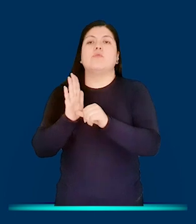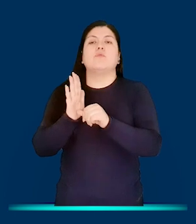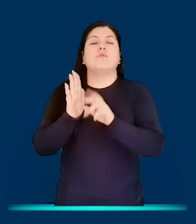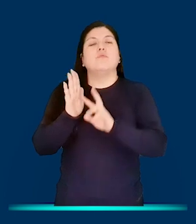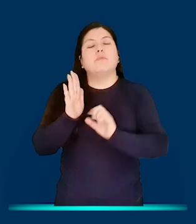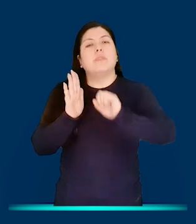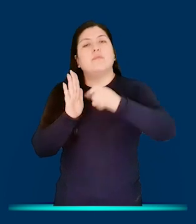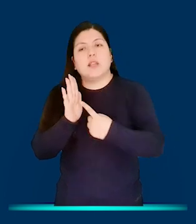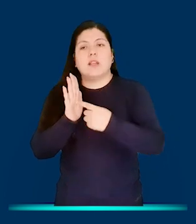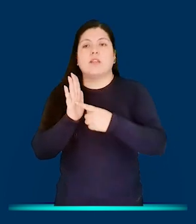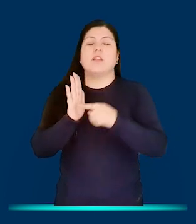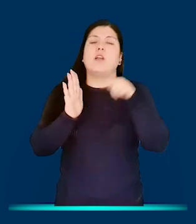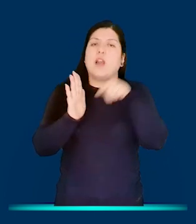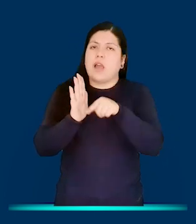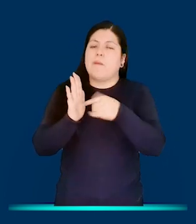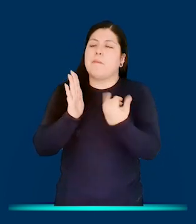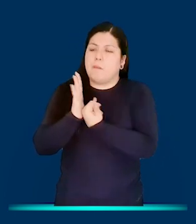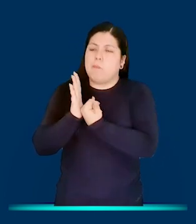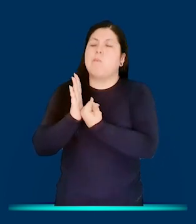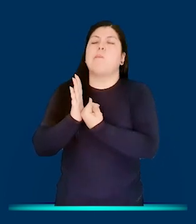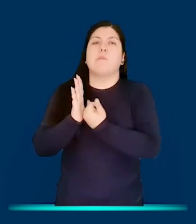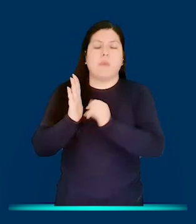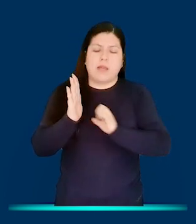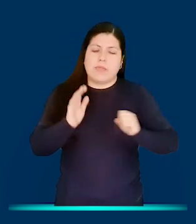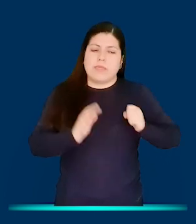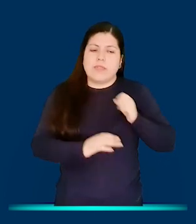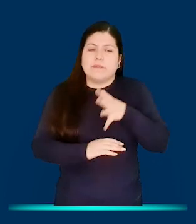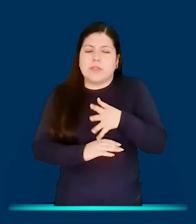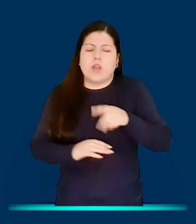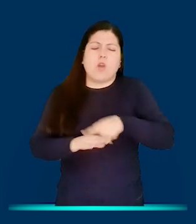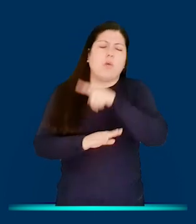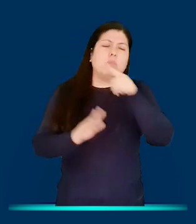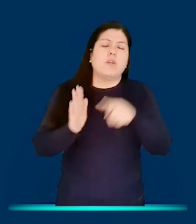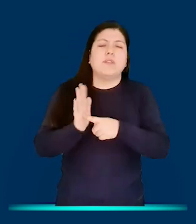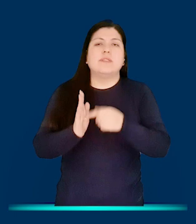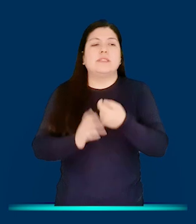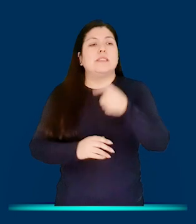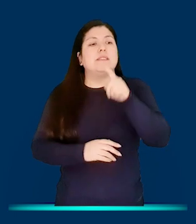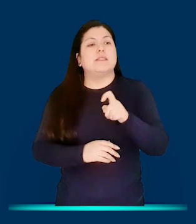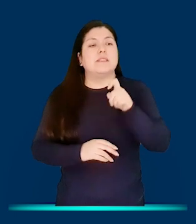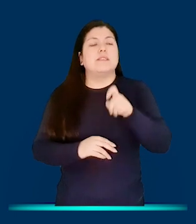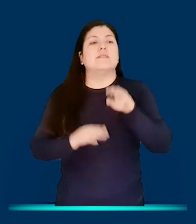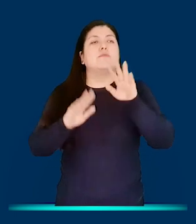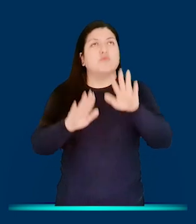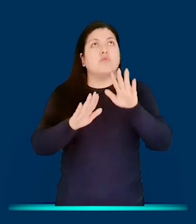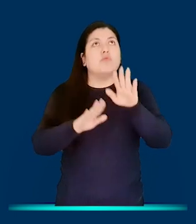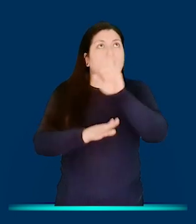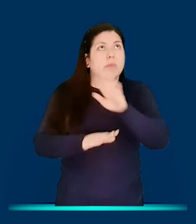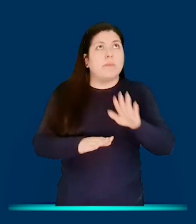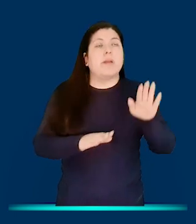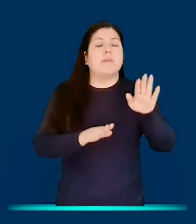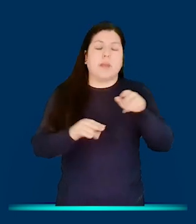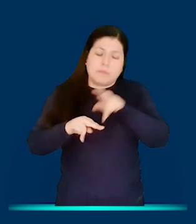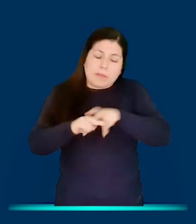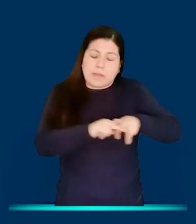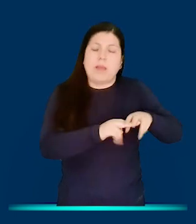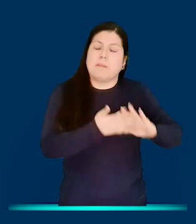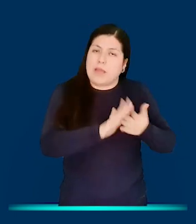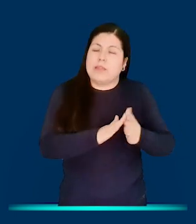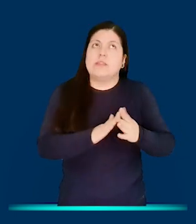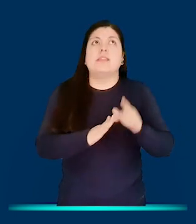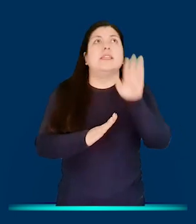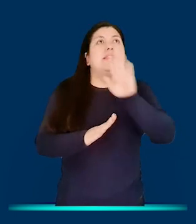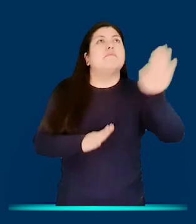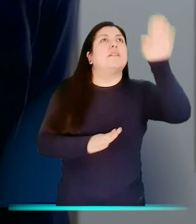artículo transitorio primero del Acto Legislativo 02 de 2021. Ahí están descritas cuáles son las 16 circunscripciones